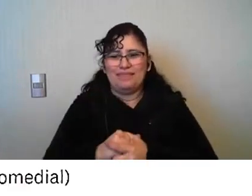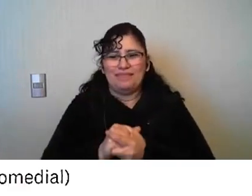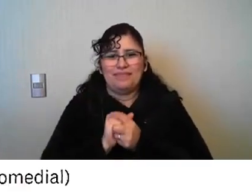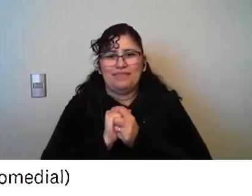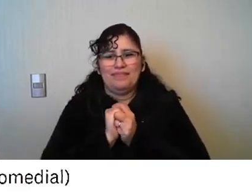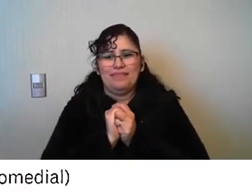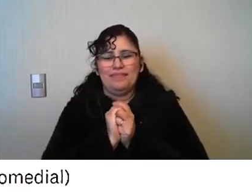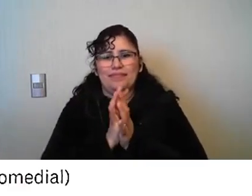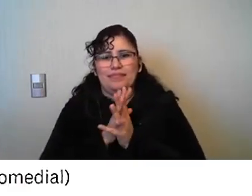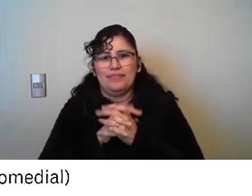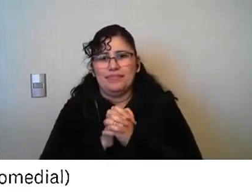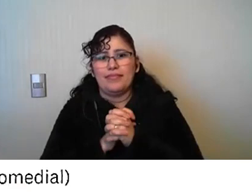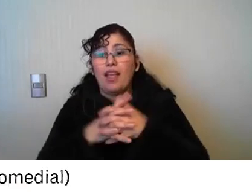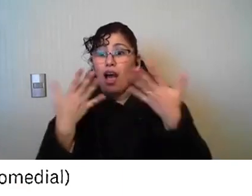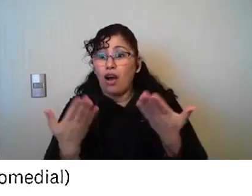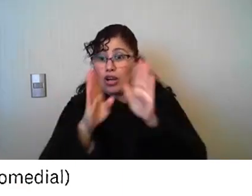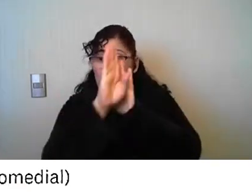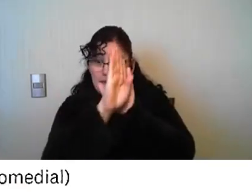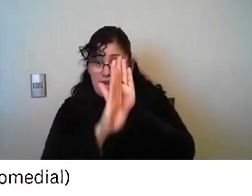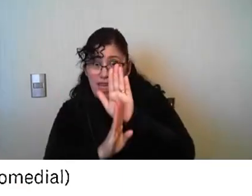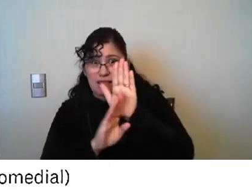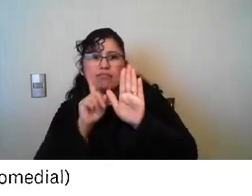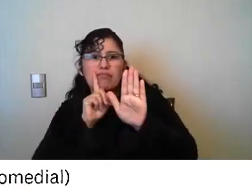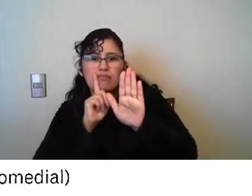Bueno, la zona medial tiene núcleos mediales,